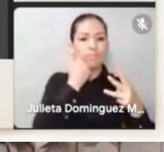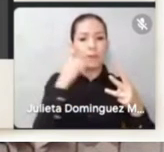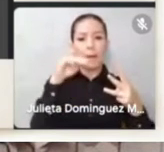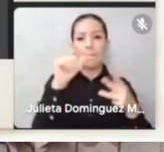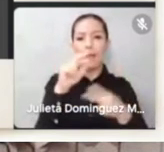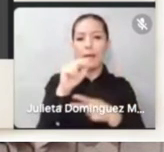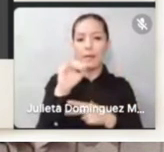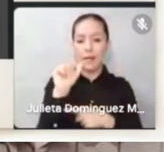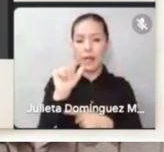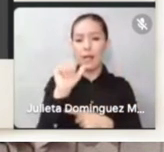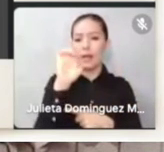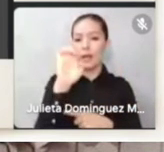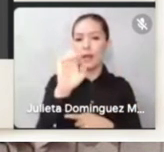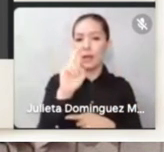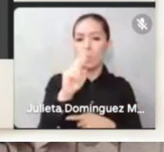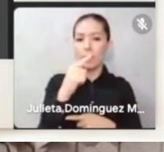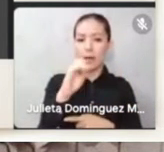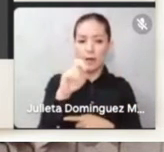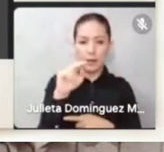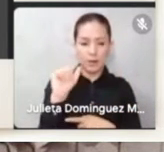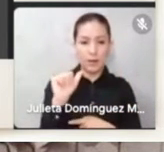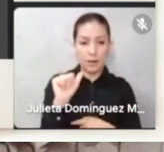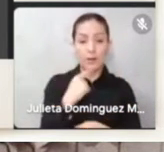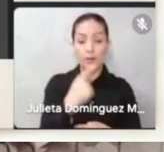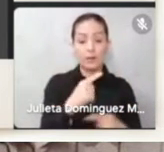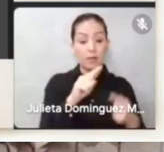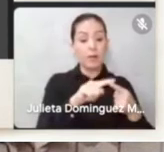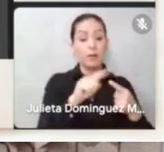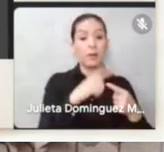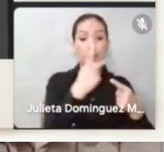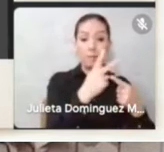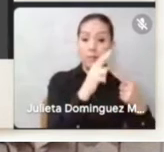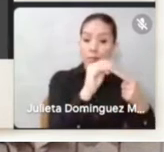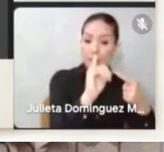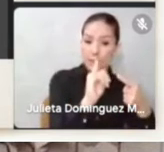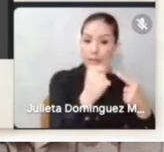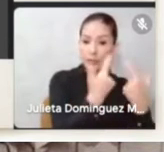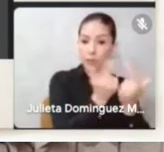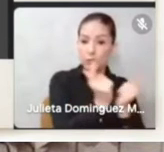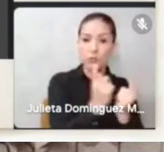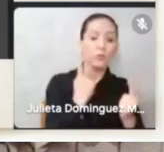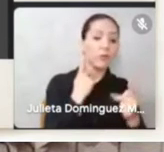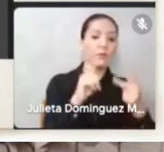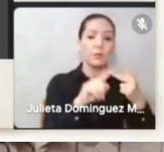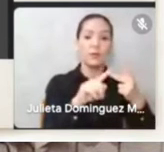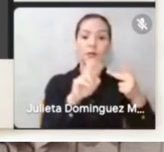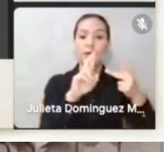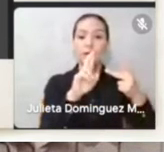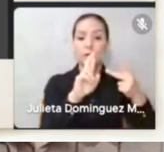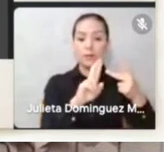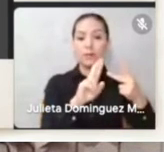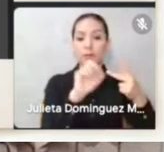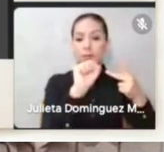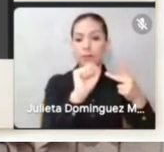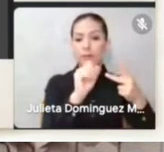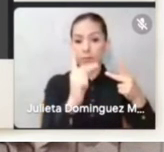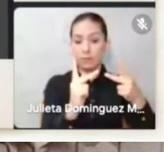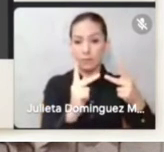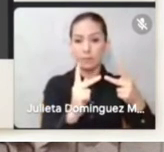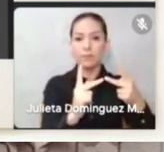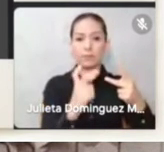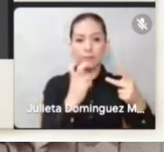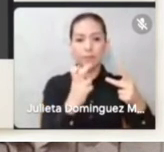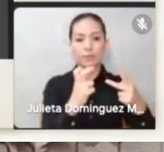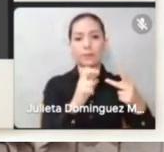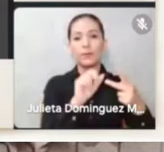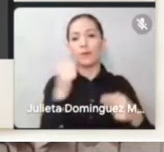Morena señaló que las candidatas del Partido Revolucionario Institucional y Redes Sociales Progresistas, así como el candidato de Fuerza